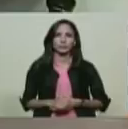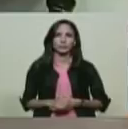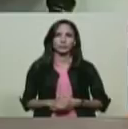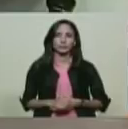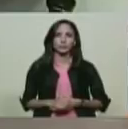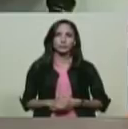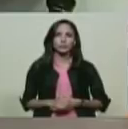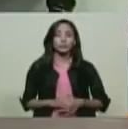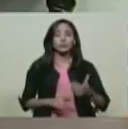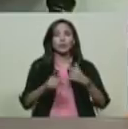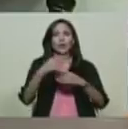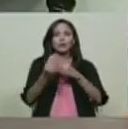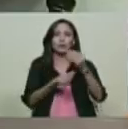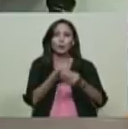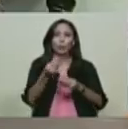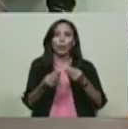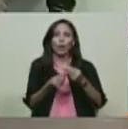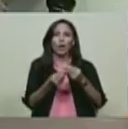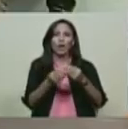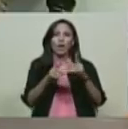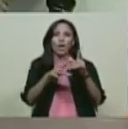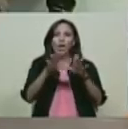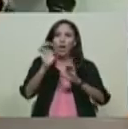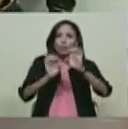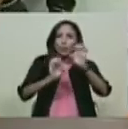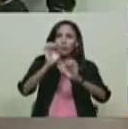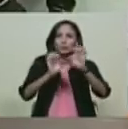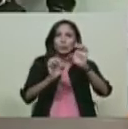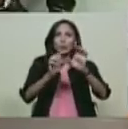establecimos un registro nacional,